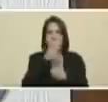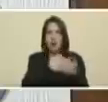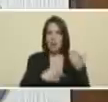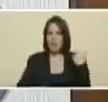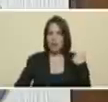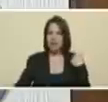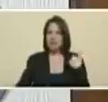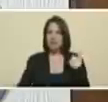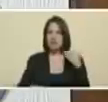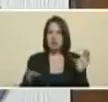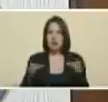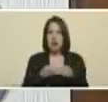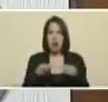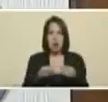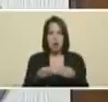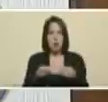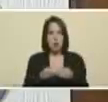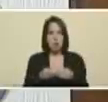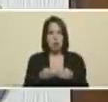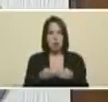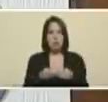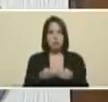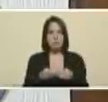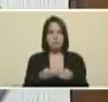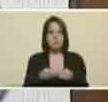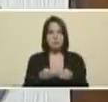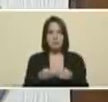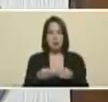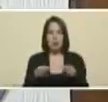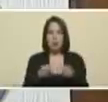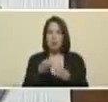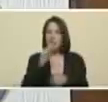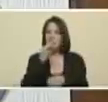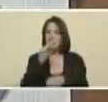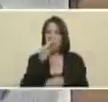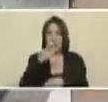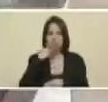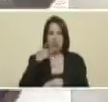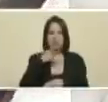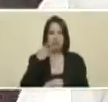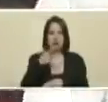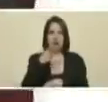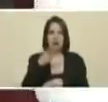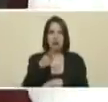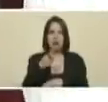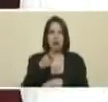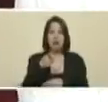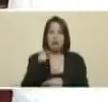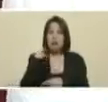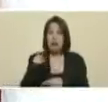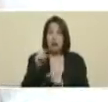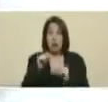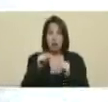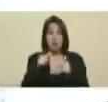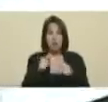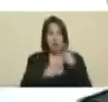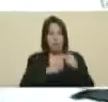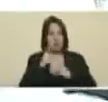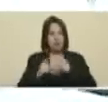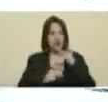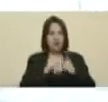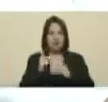del Partido Social Cristiano COPEI. Y Luis Herrera Campín inició un proceso de